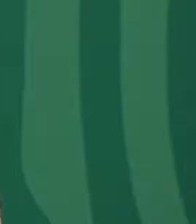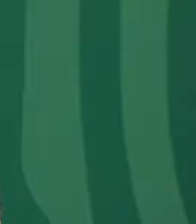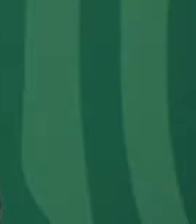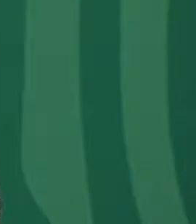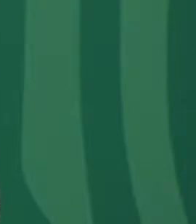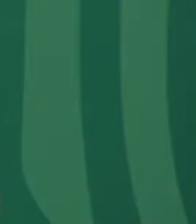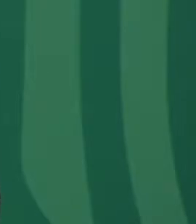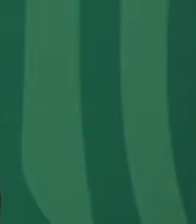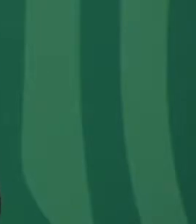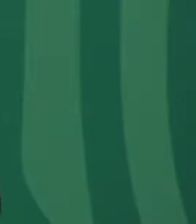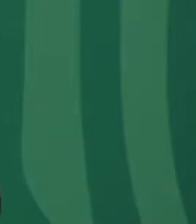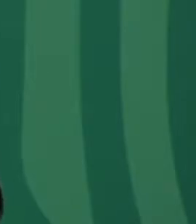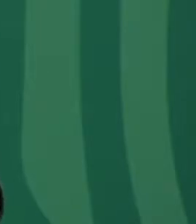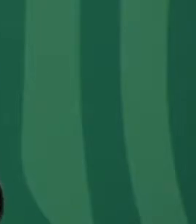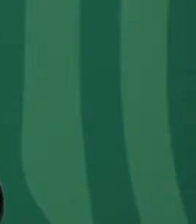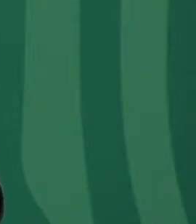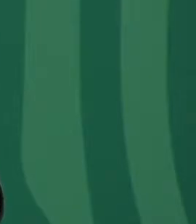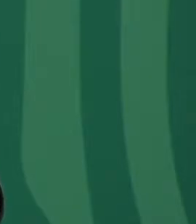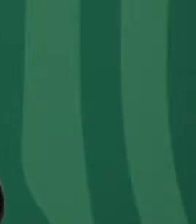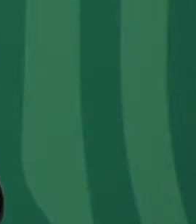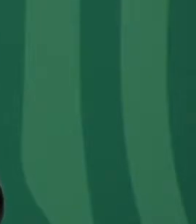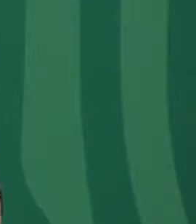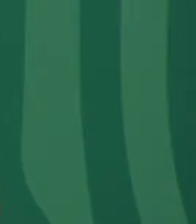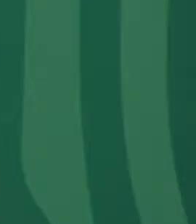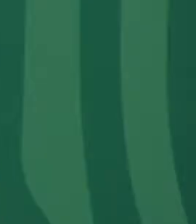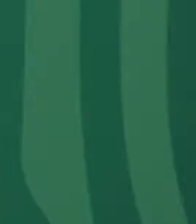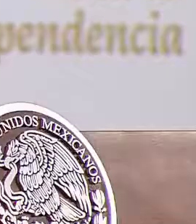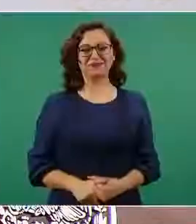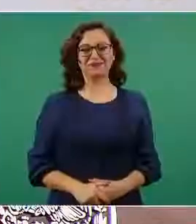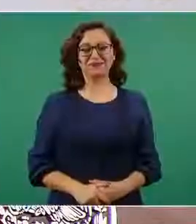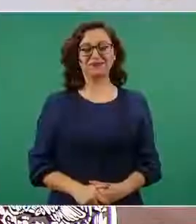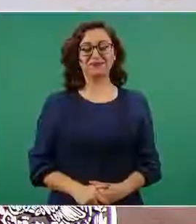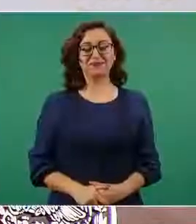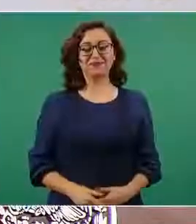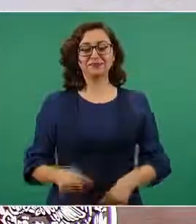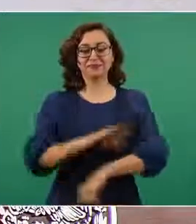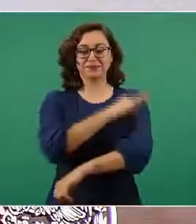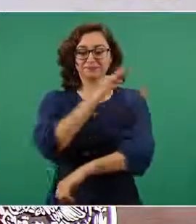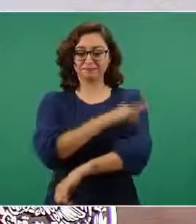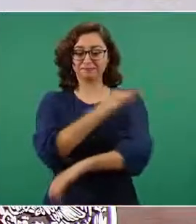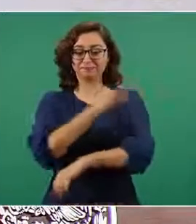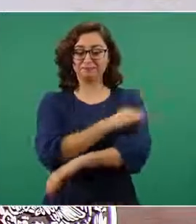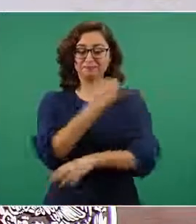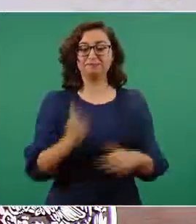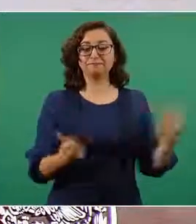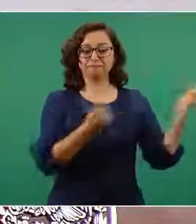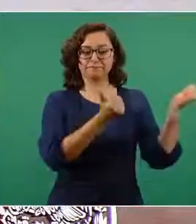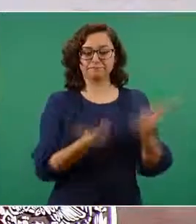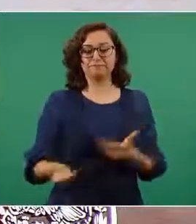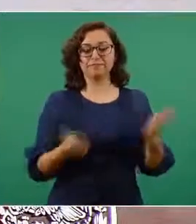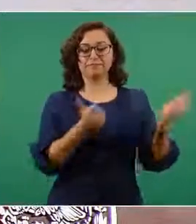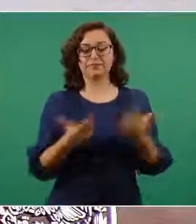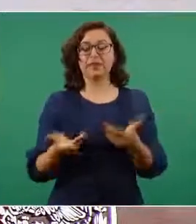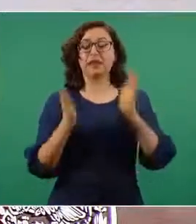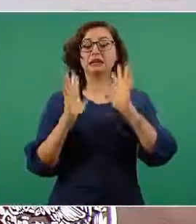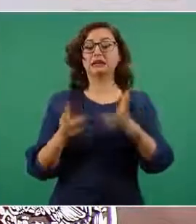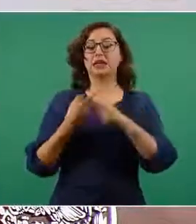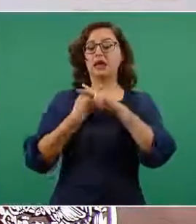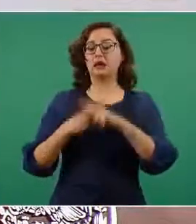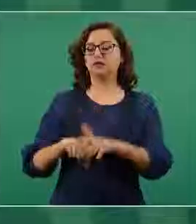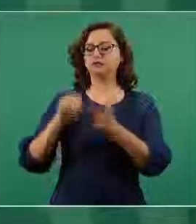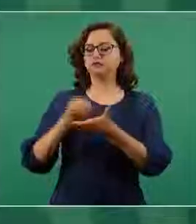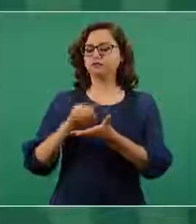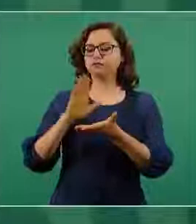Ya se está haciendo el censo, la inscripción de 50 a 59 y va